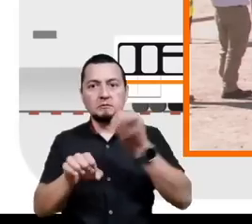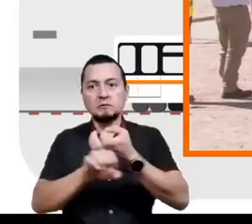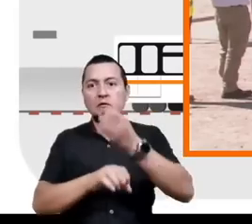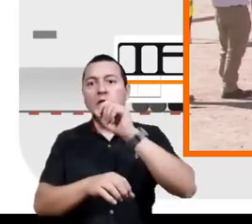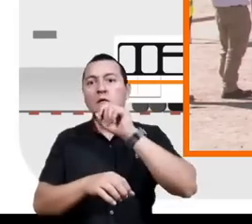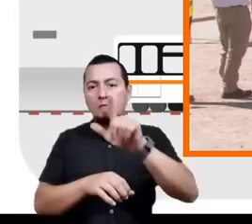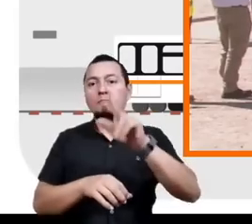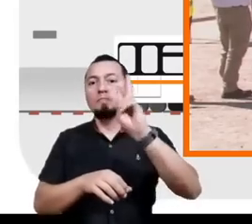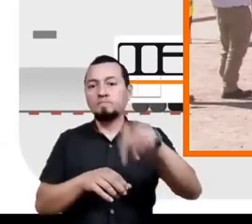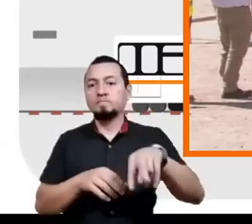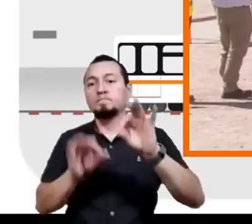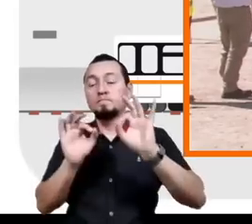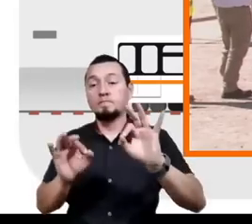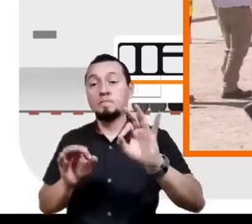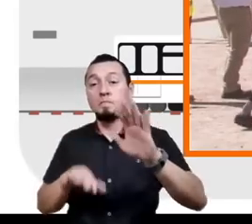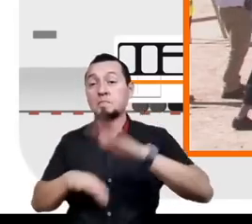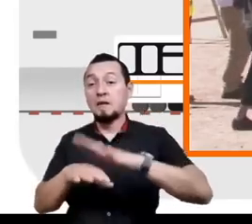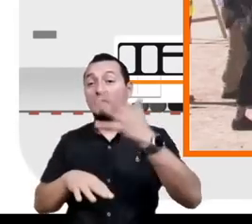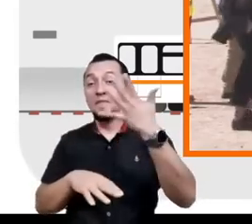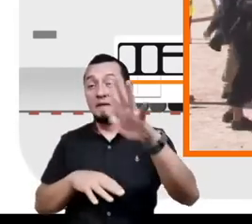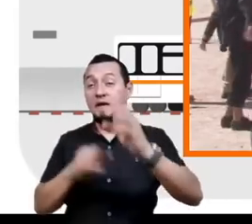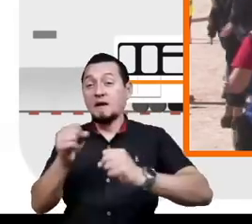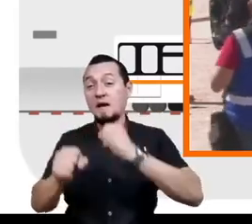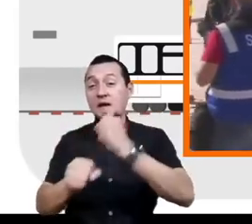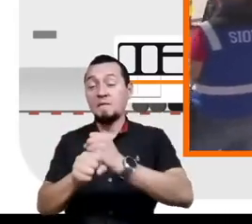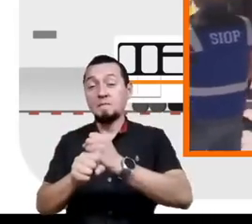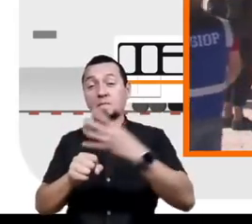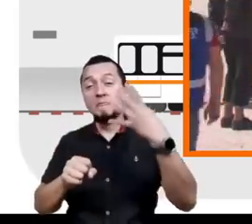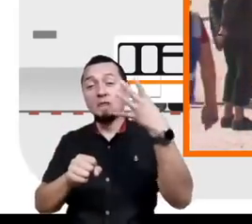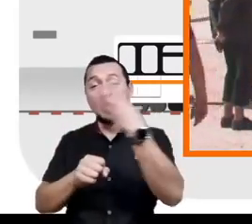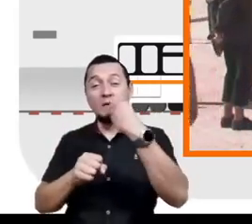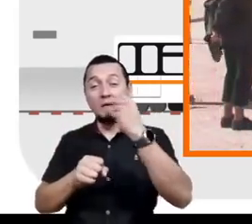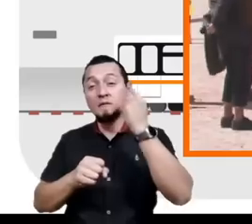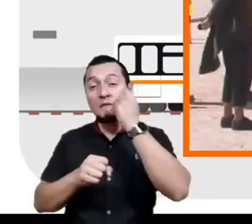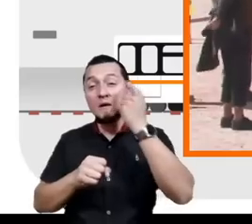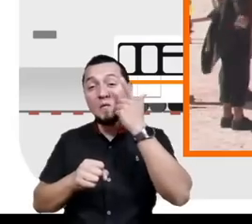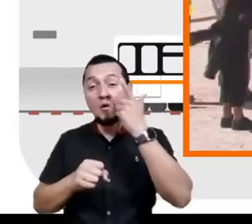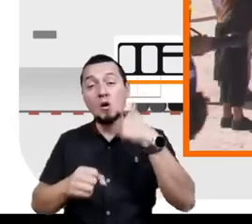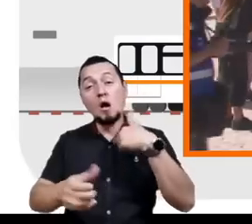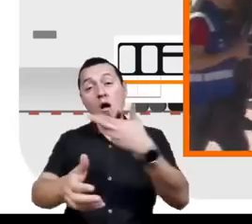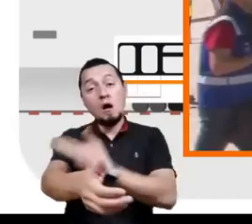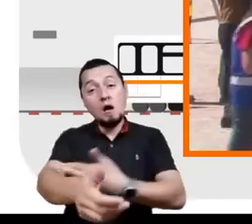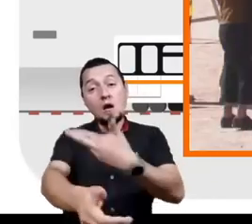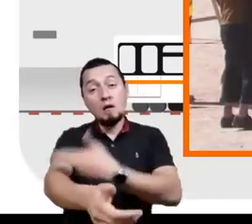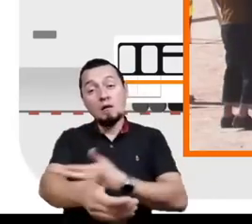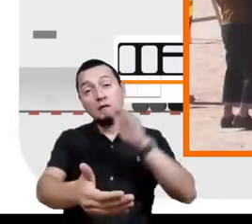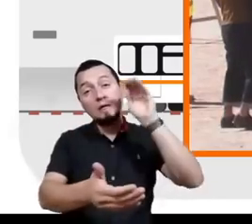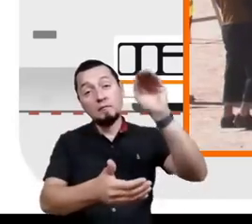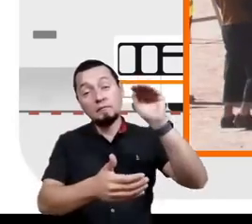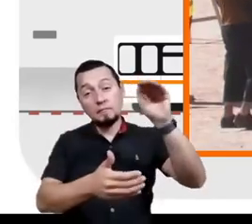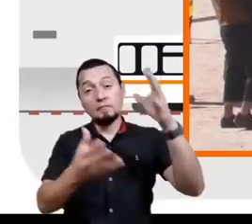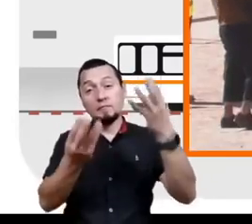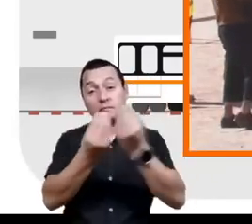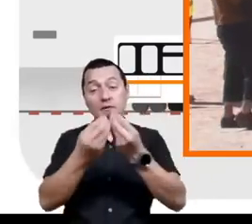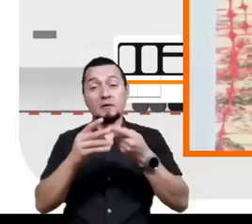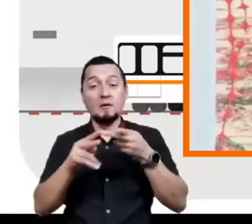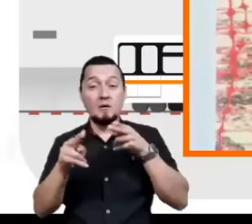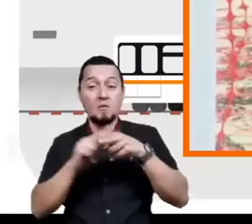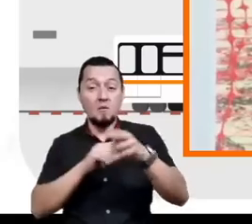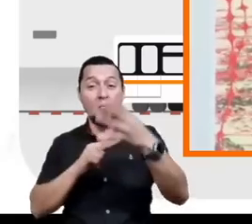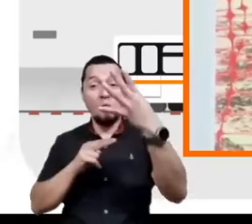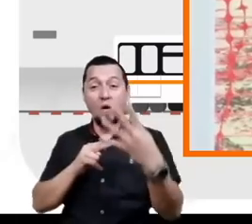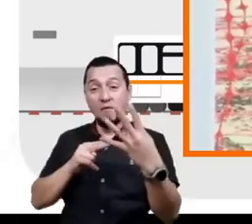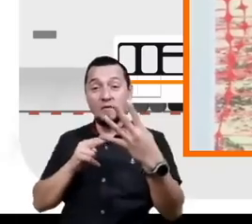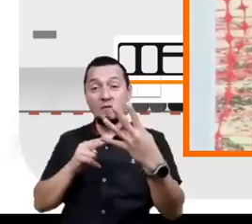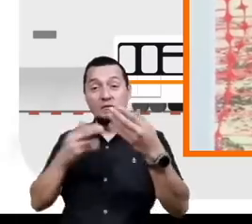Hace más de 10 años que se inició en el bello municipio de Tlajomulco la gestión para el proyecto de la línea 4 del tren eléctrico.